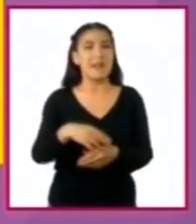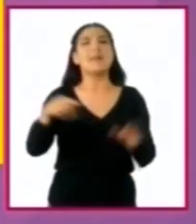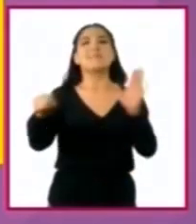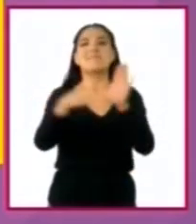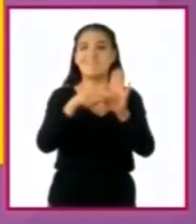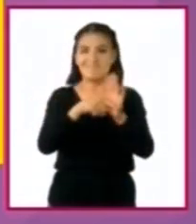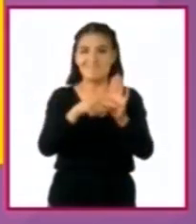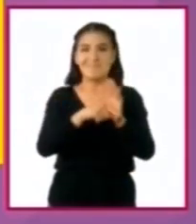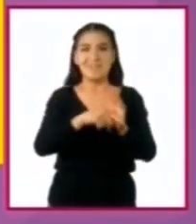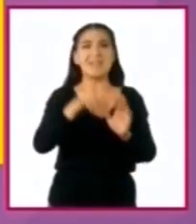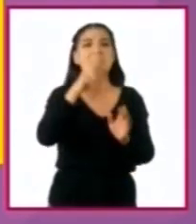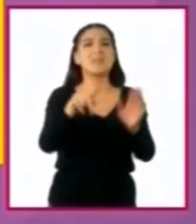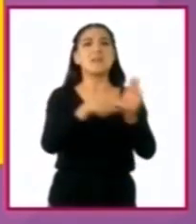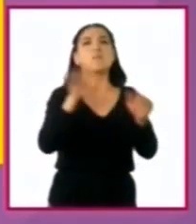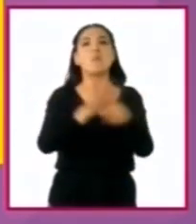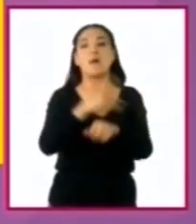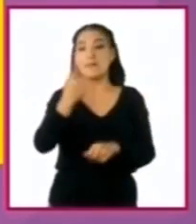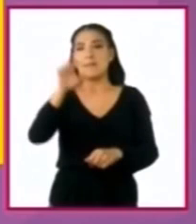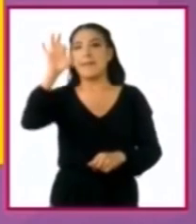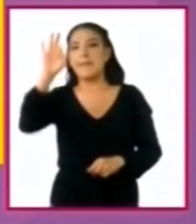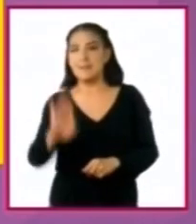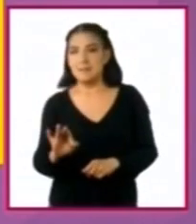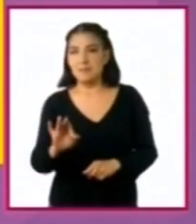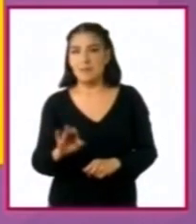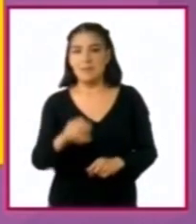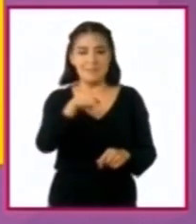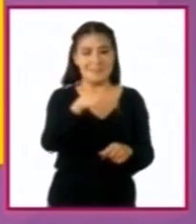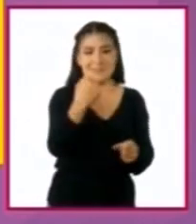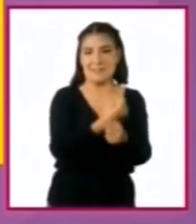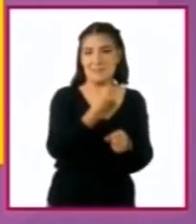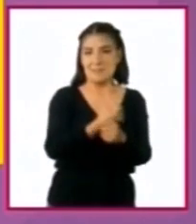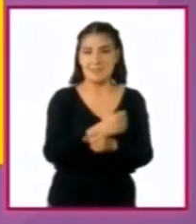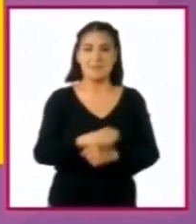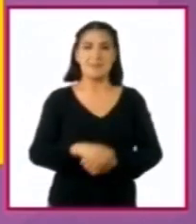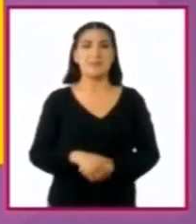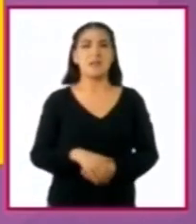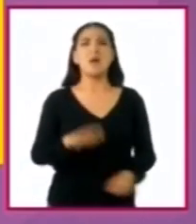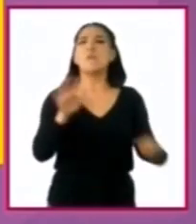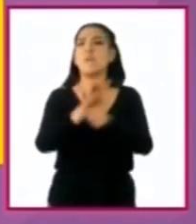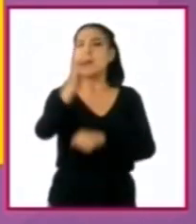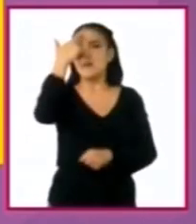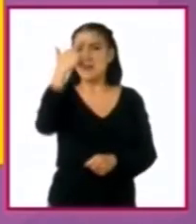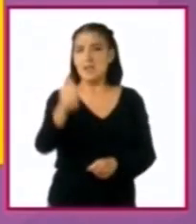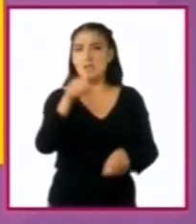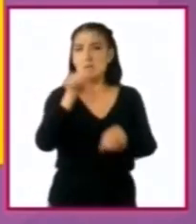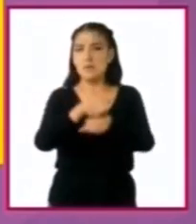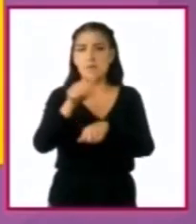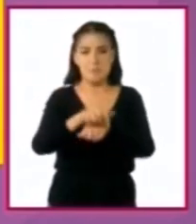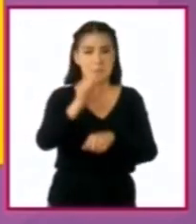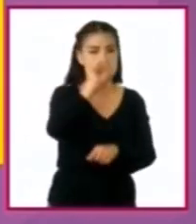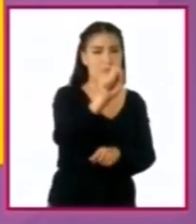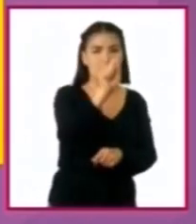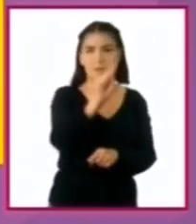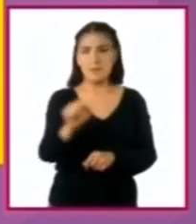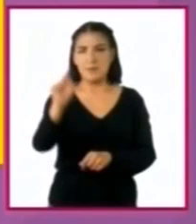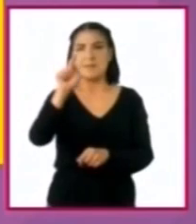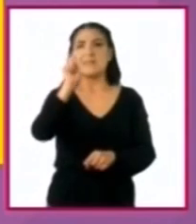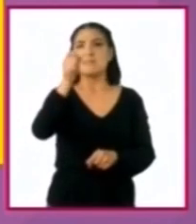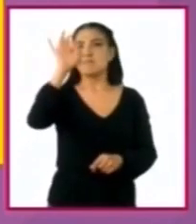Negativo, porque representa el descuento del producto. ¿Cuál es la razón y el número decimal del